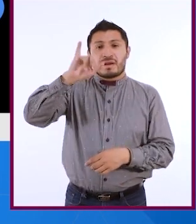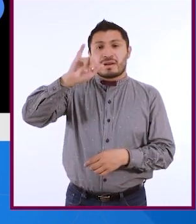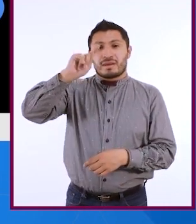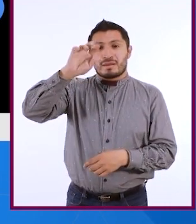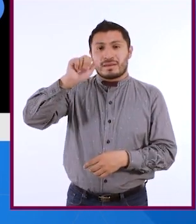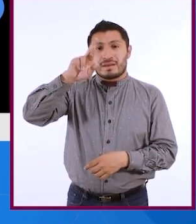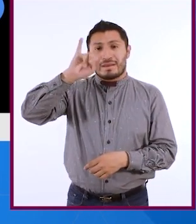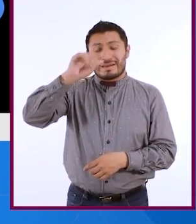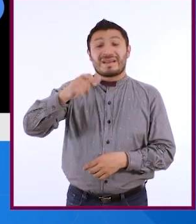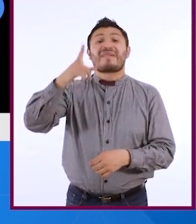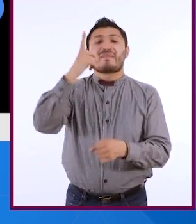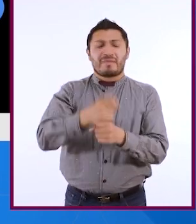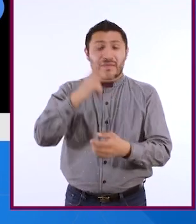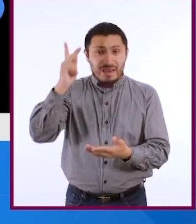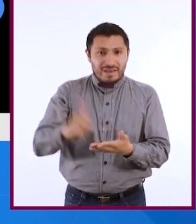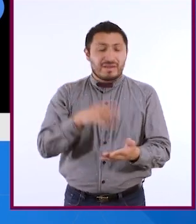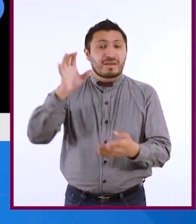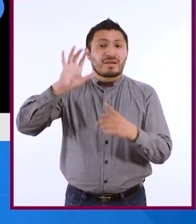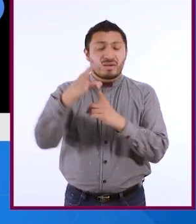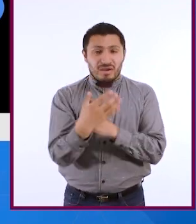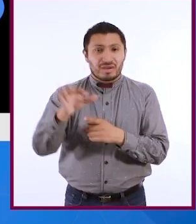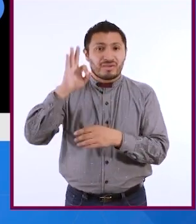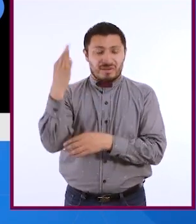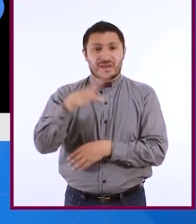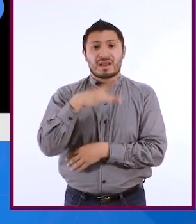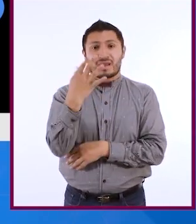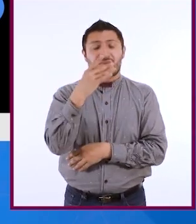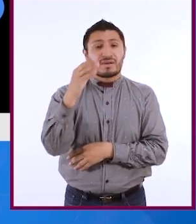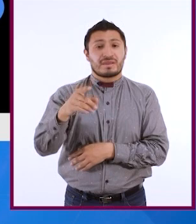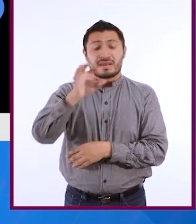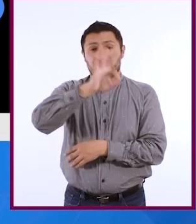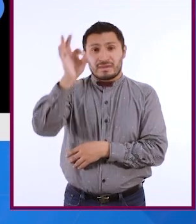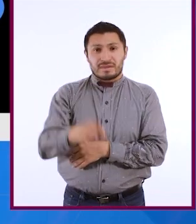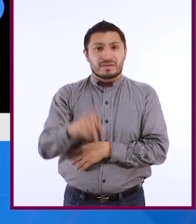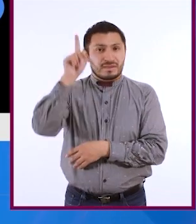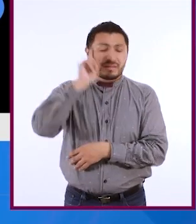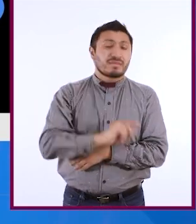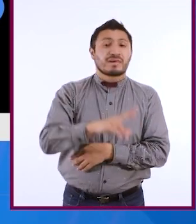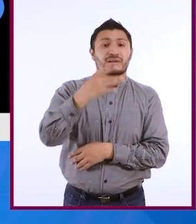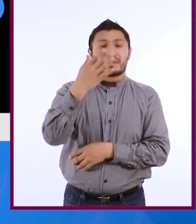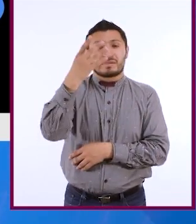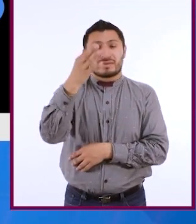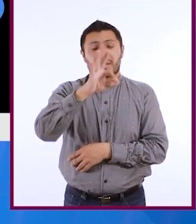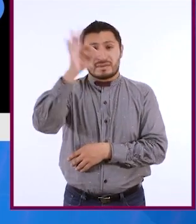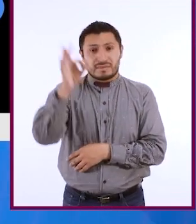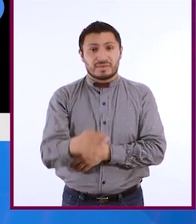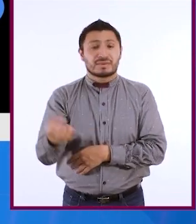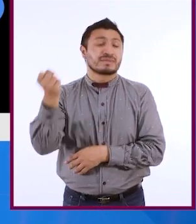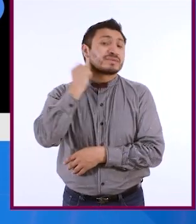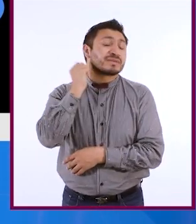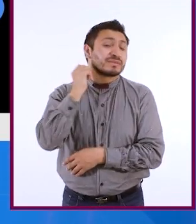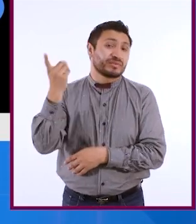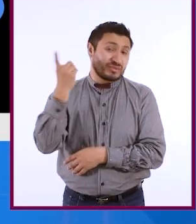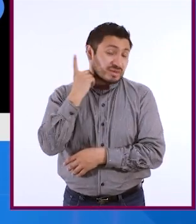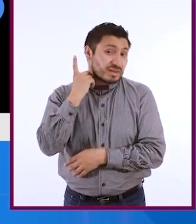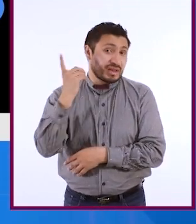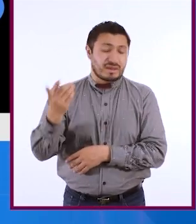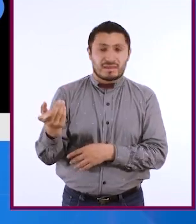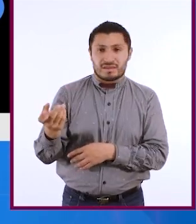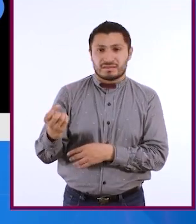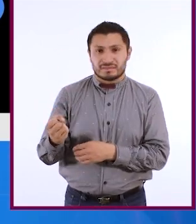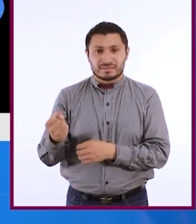primera vez que en el Congreso Federal hay 50% de senadoras y 50% de diputadas. Esa es una transformación